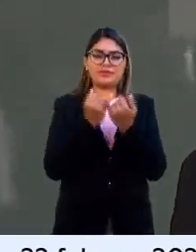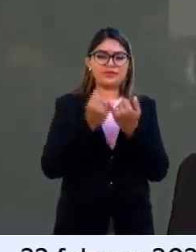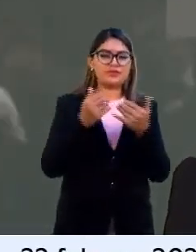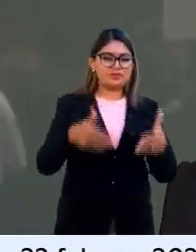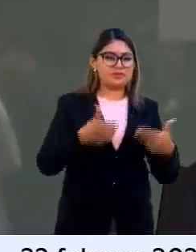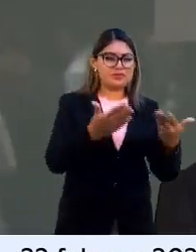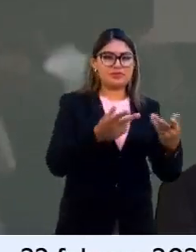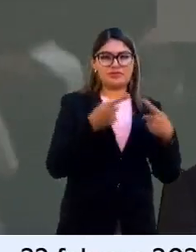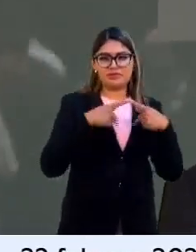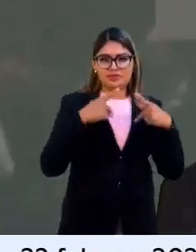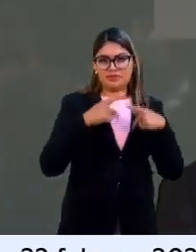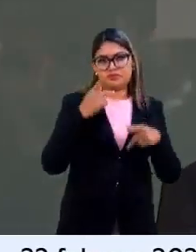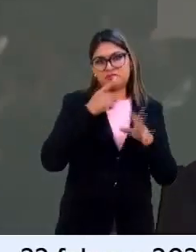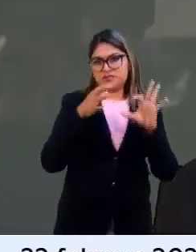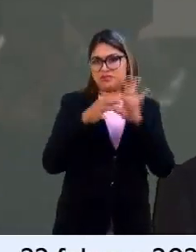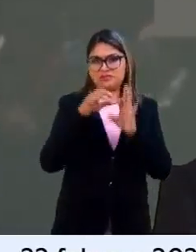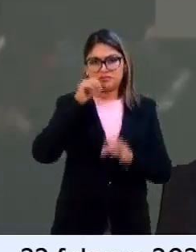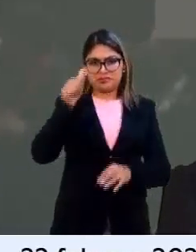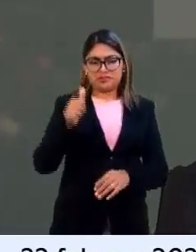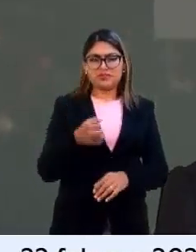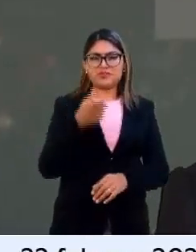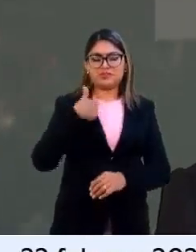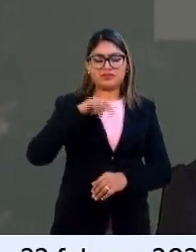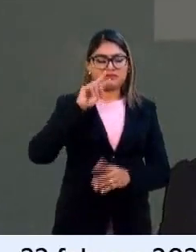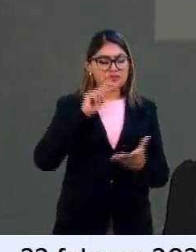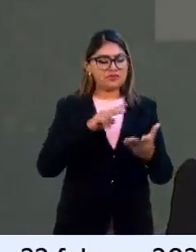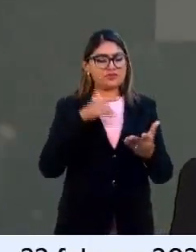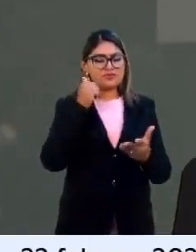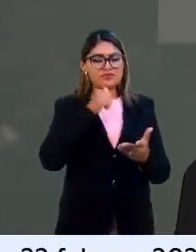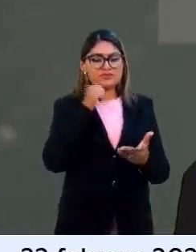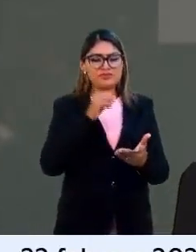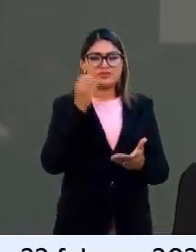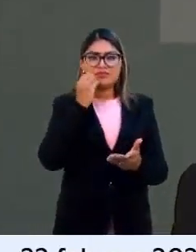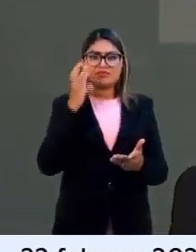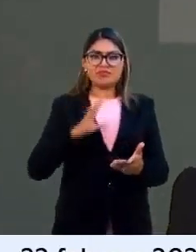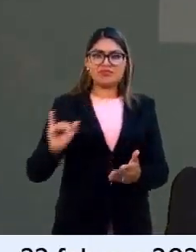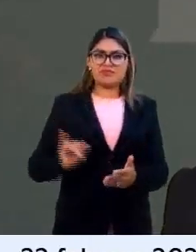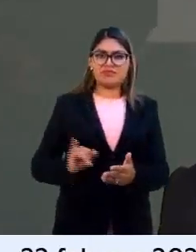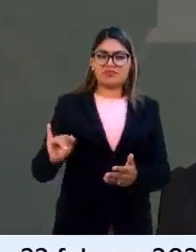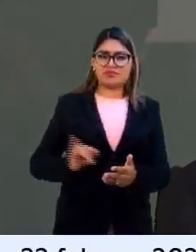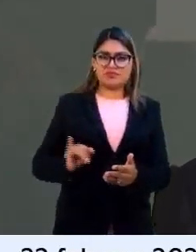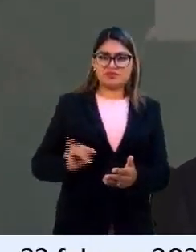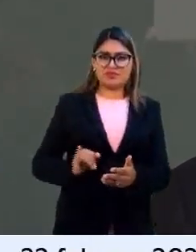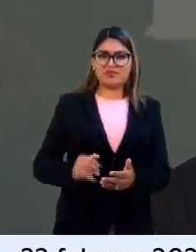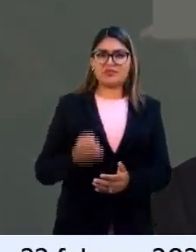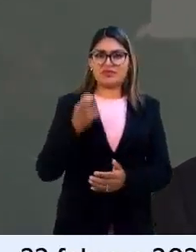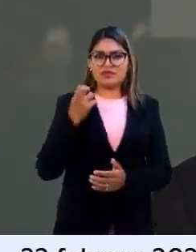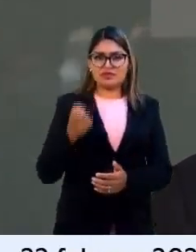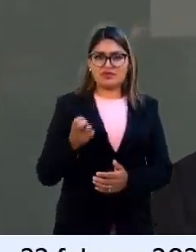Y es un referente, siempre ver los cartones te indican el pulso, tiene